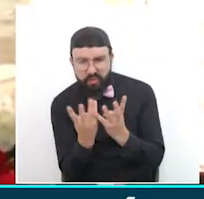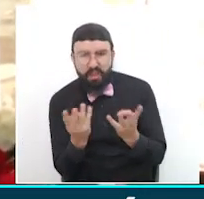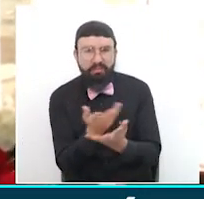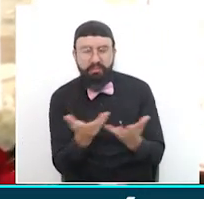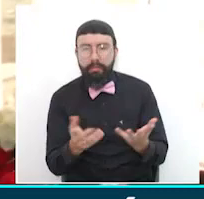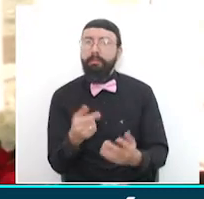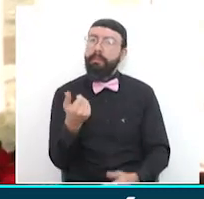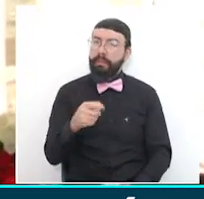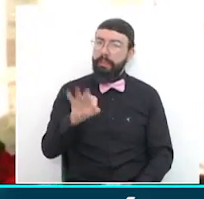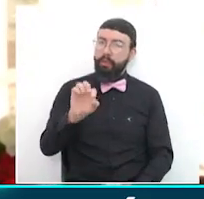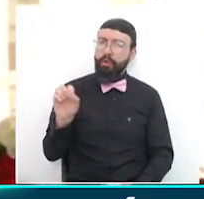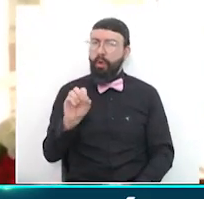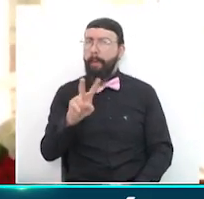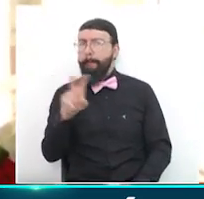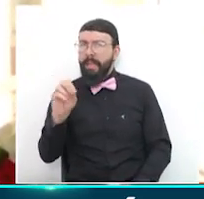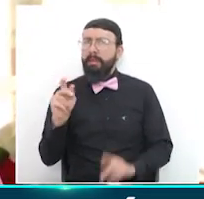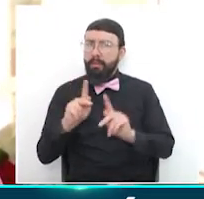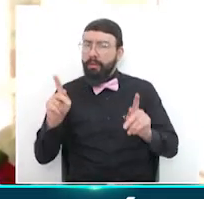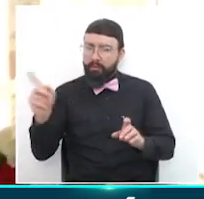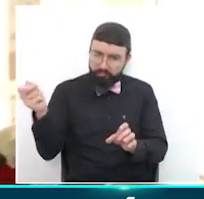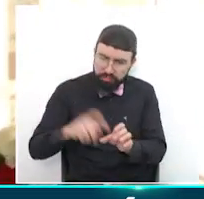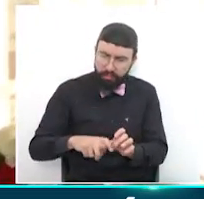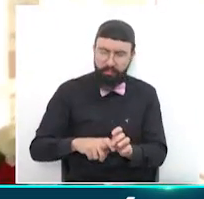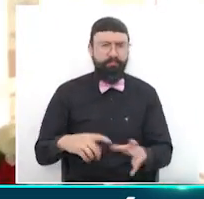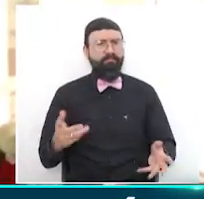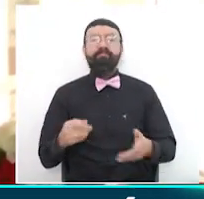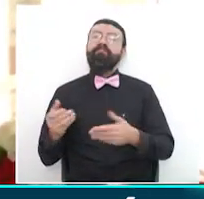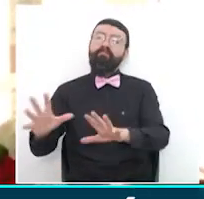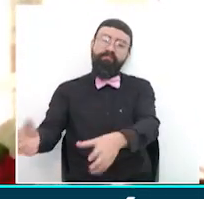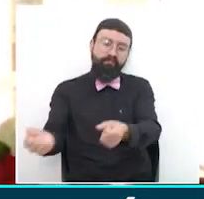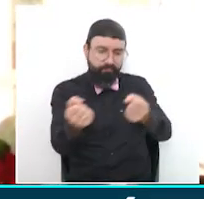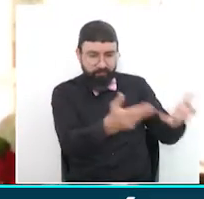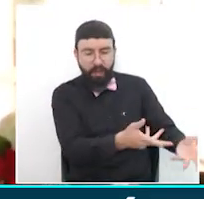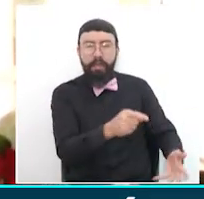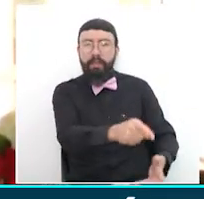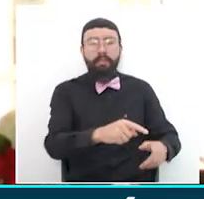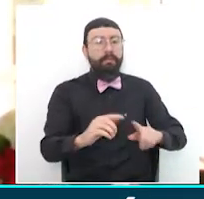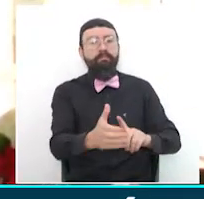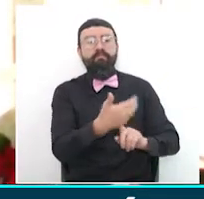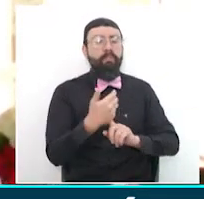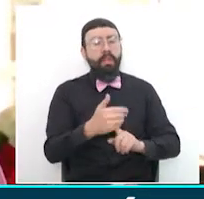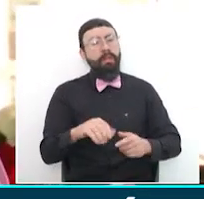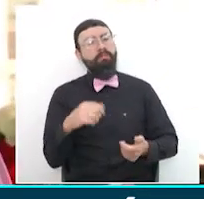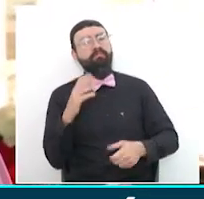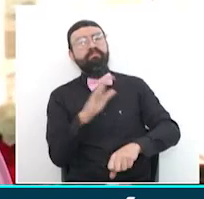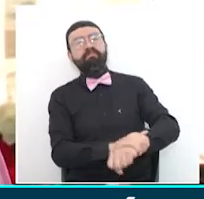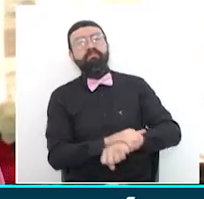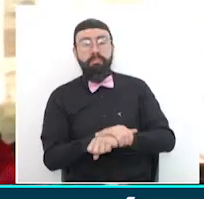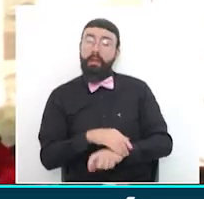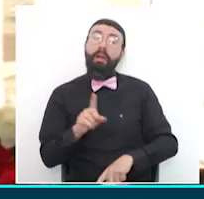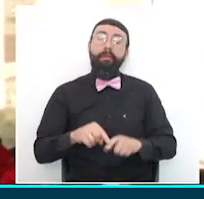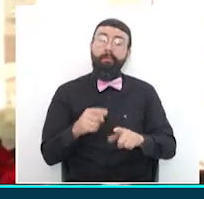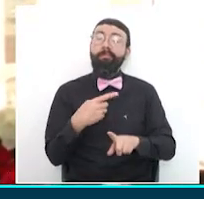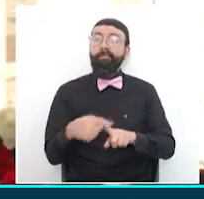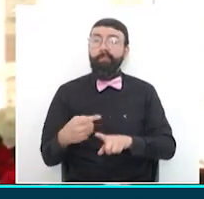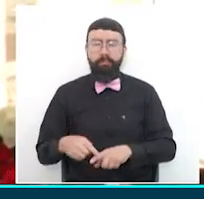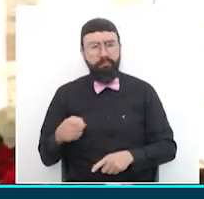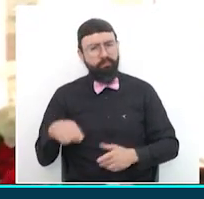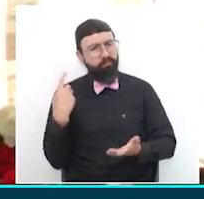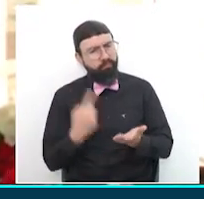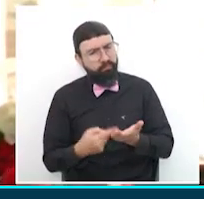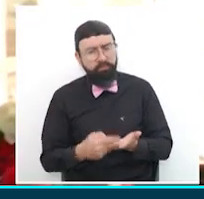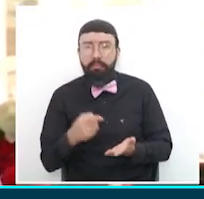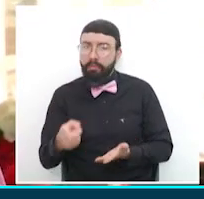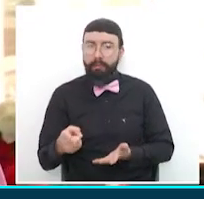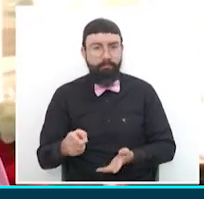20 personas, unas de ellas fueron trasladadas al centro de protección y otras se les dio captura porque presuntamente